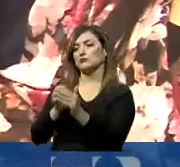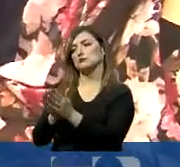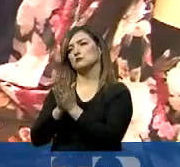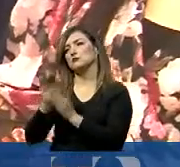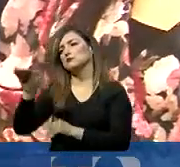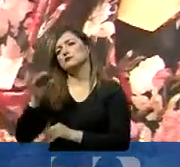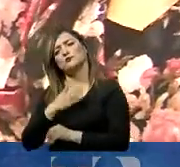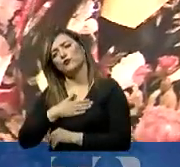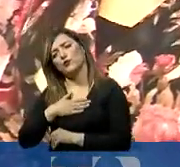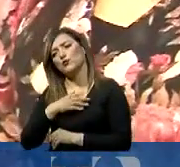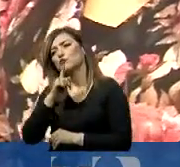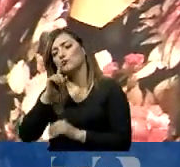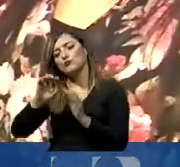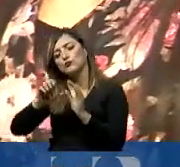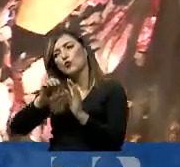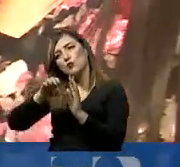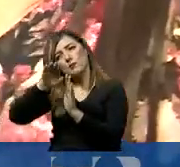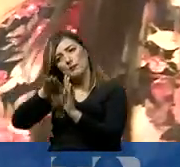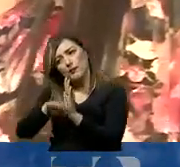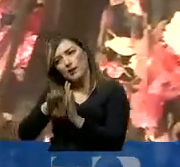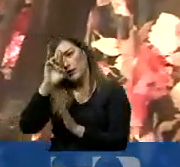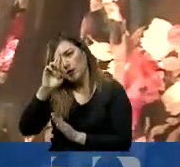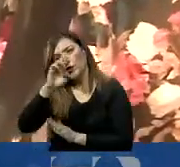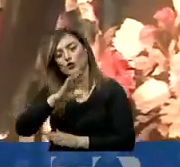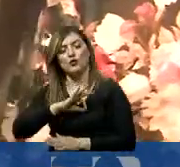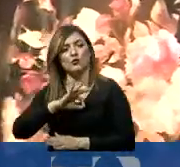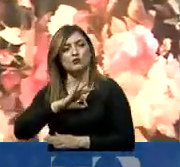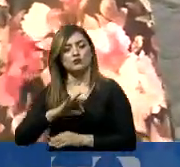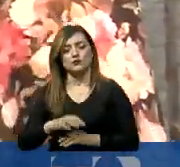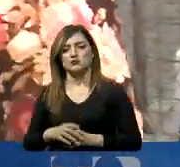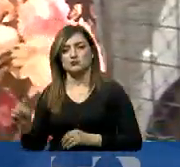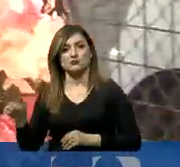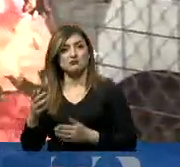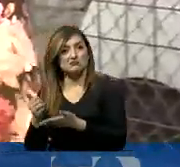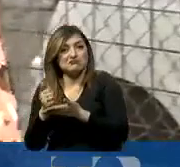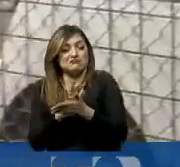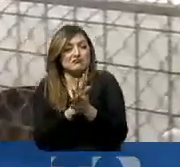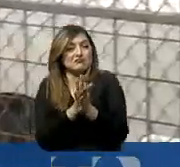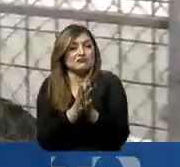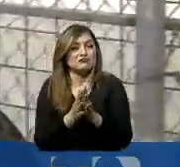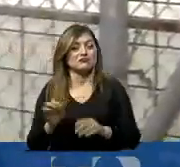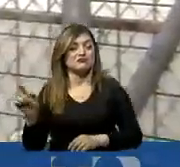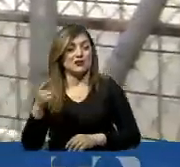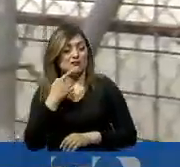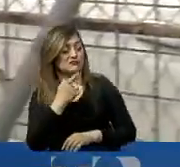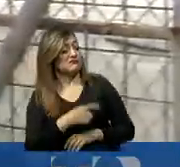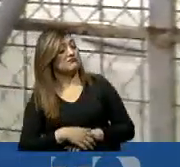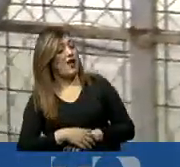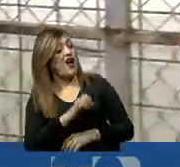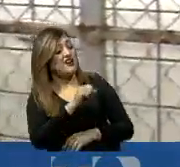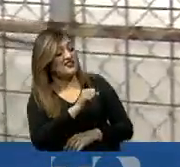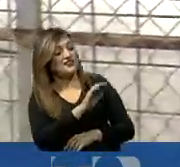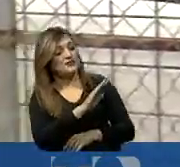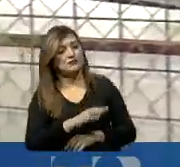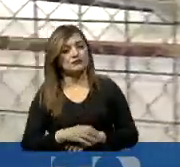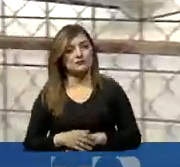favor nos colabore, que seamos conscientes y respetuosos, pero no hemos tenido ninguna ayuda. Nos han dicho sí por el